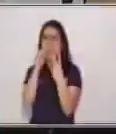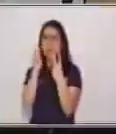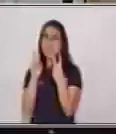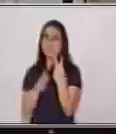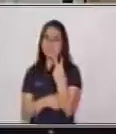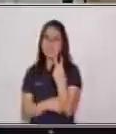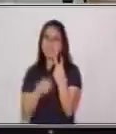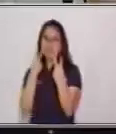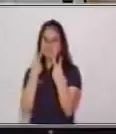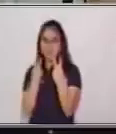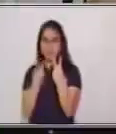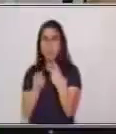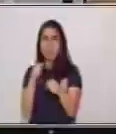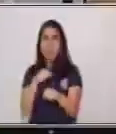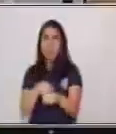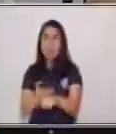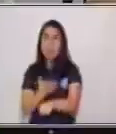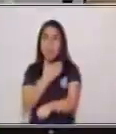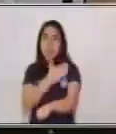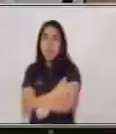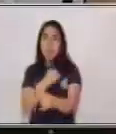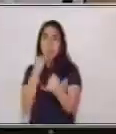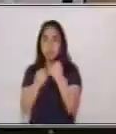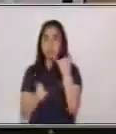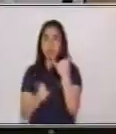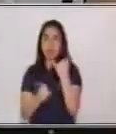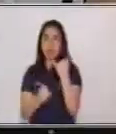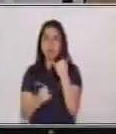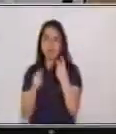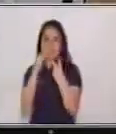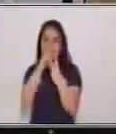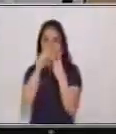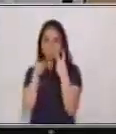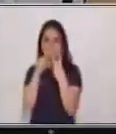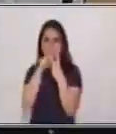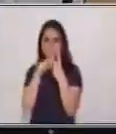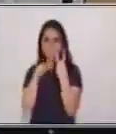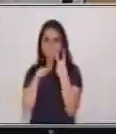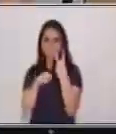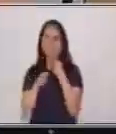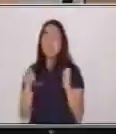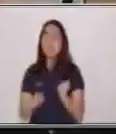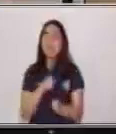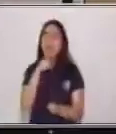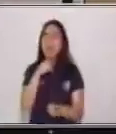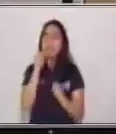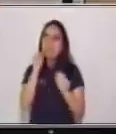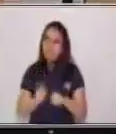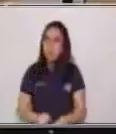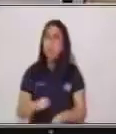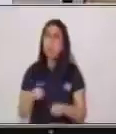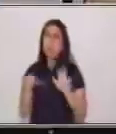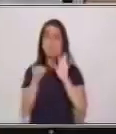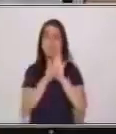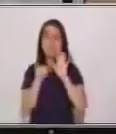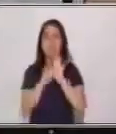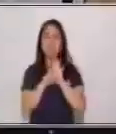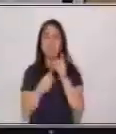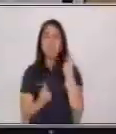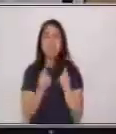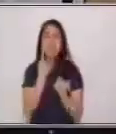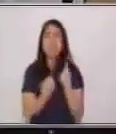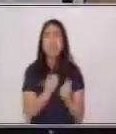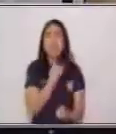grave, diremos que después de la sílaba tónica solo habrá una sílaba átona. Luego tenemos la